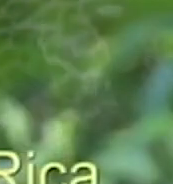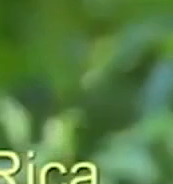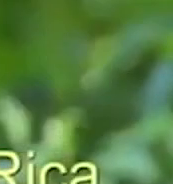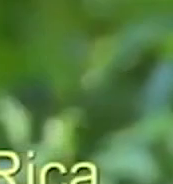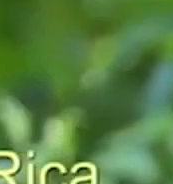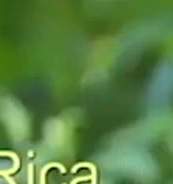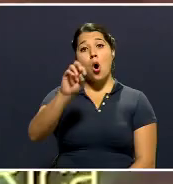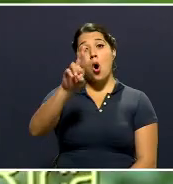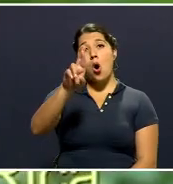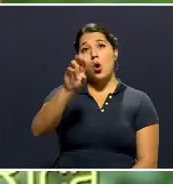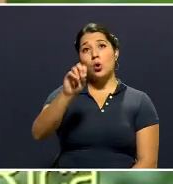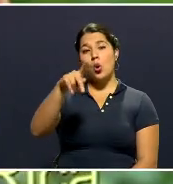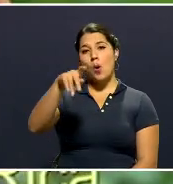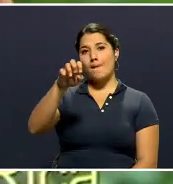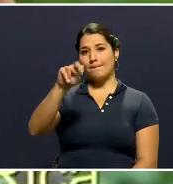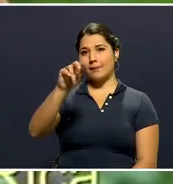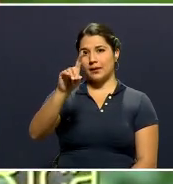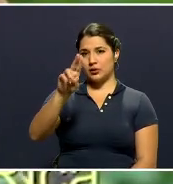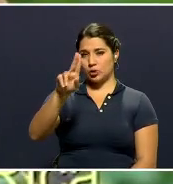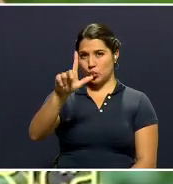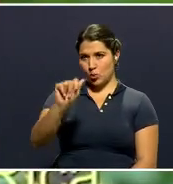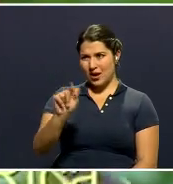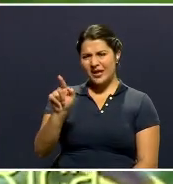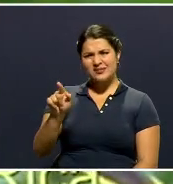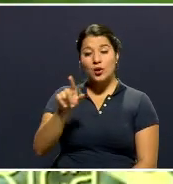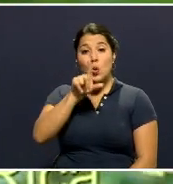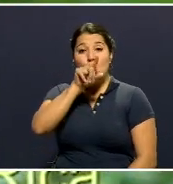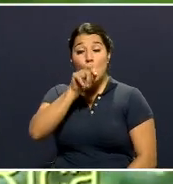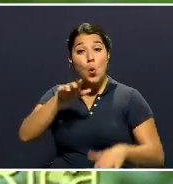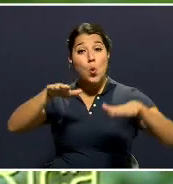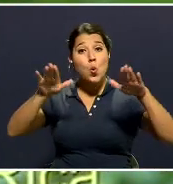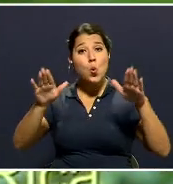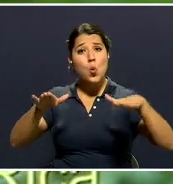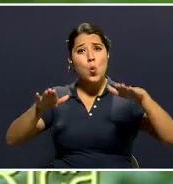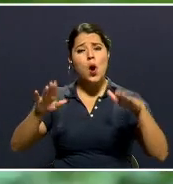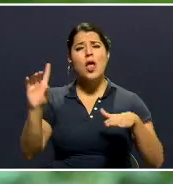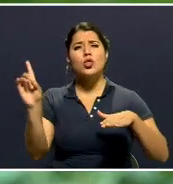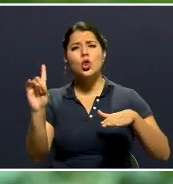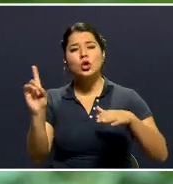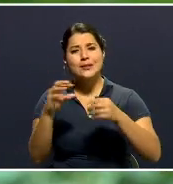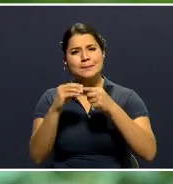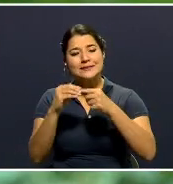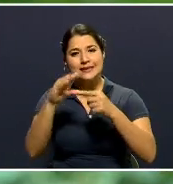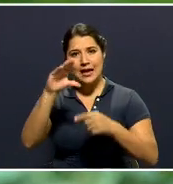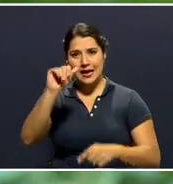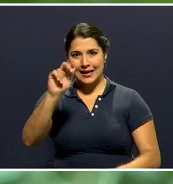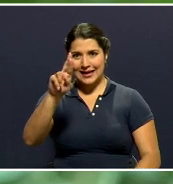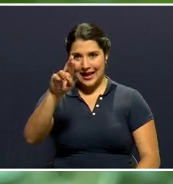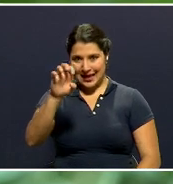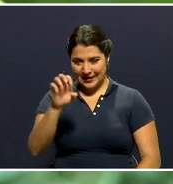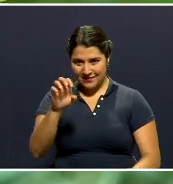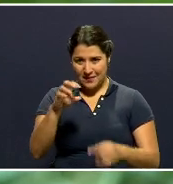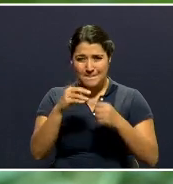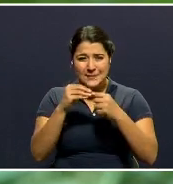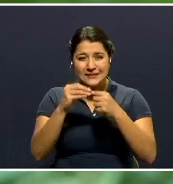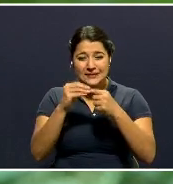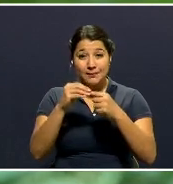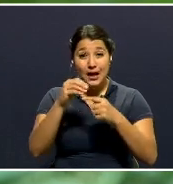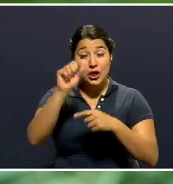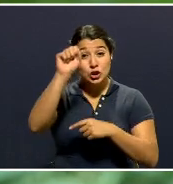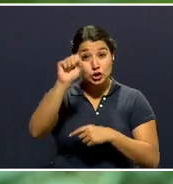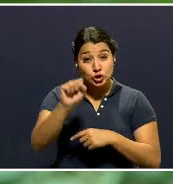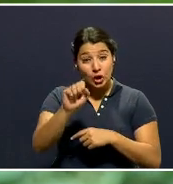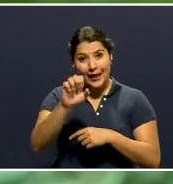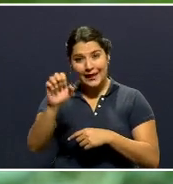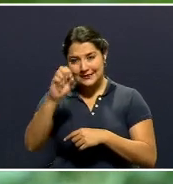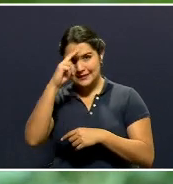La oropéndula montezuma es un ave que reside en tierras caribeñas, específicamente en las regiones costeras del sureste de México hasta